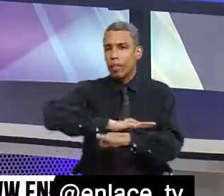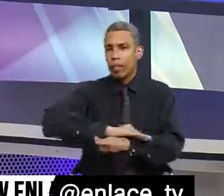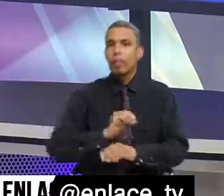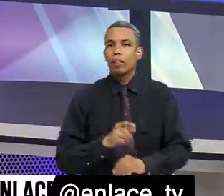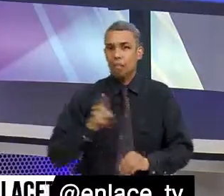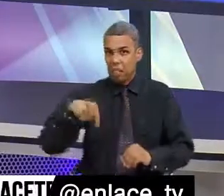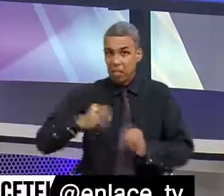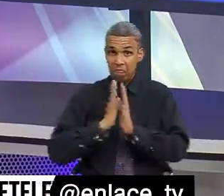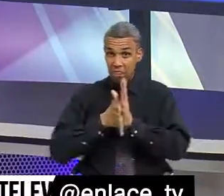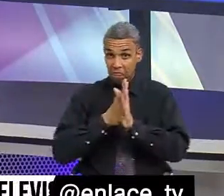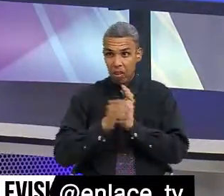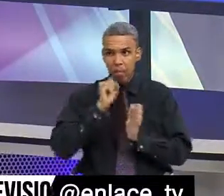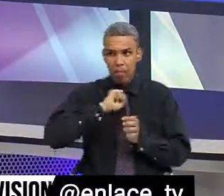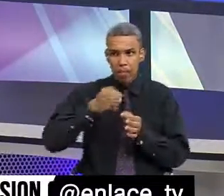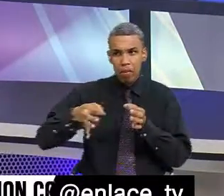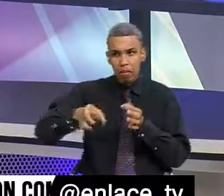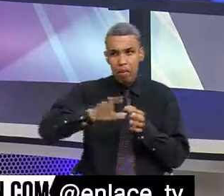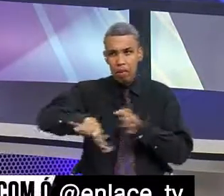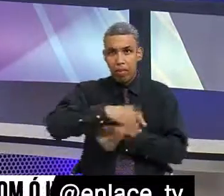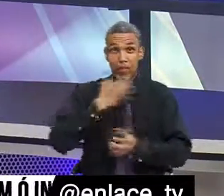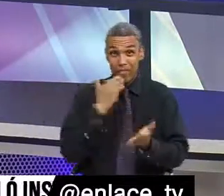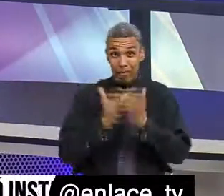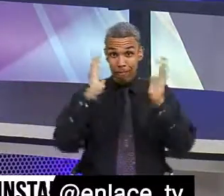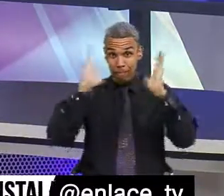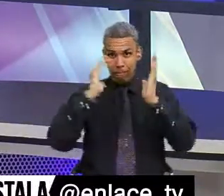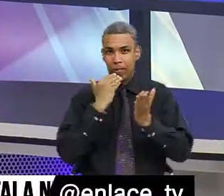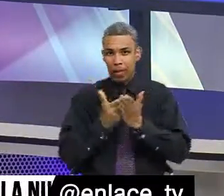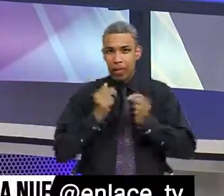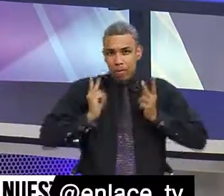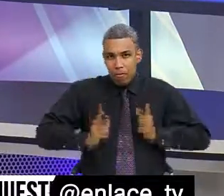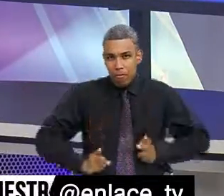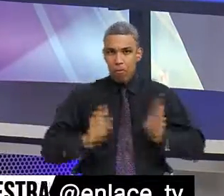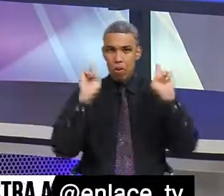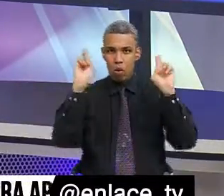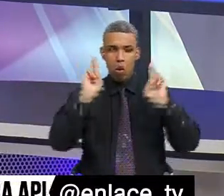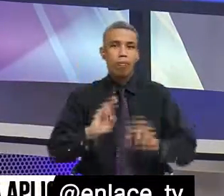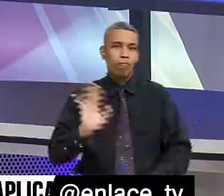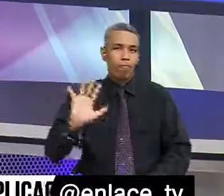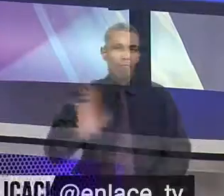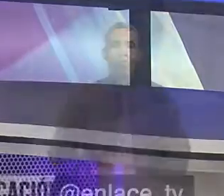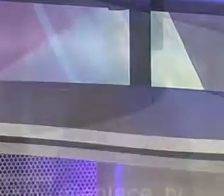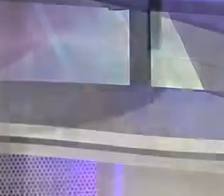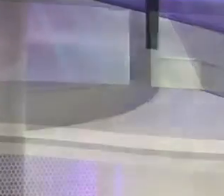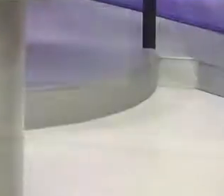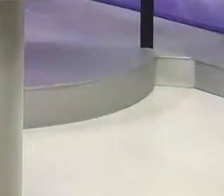noticiero que usted quiere ver. Gracias por habernos acompañado como siempre y que tengan todos una feliz noche.